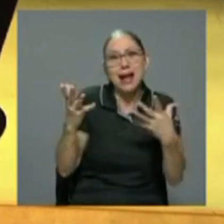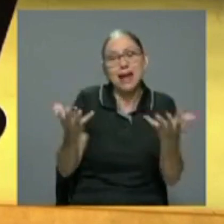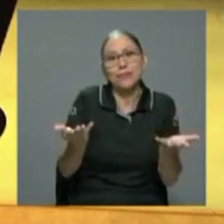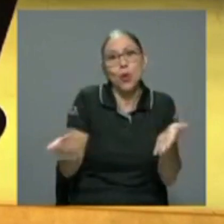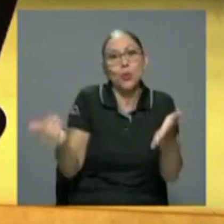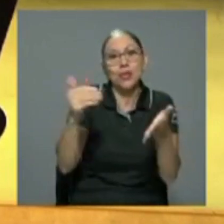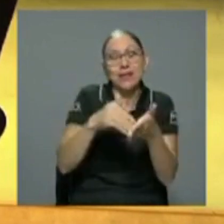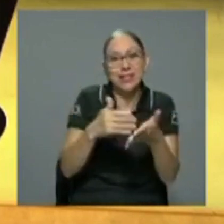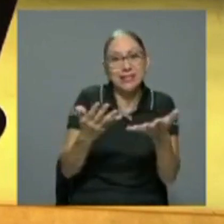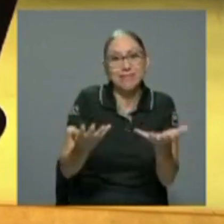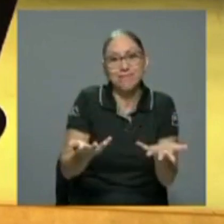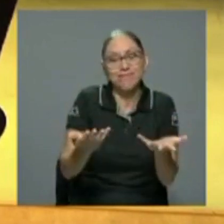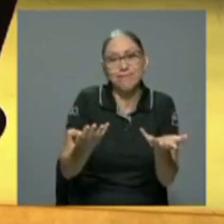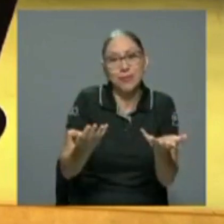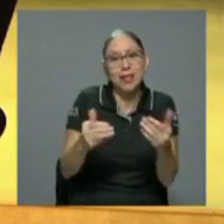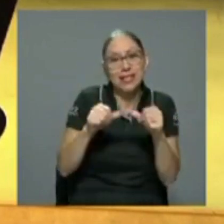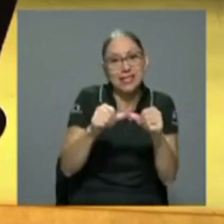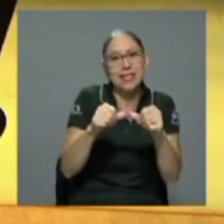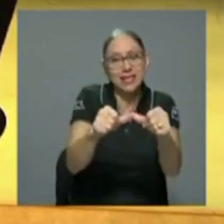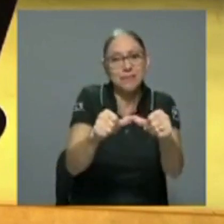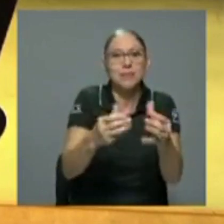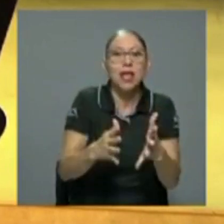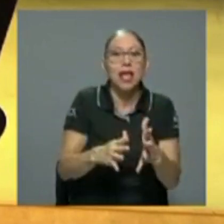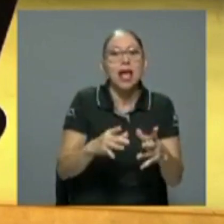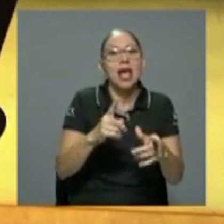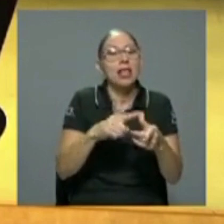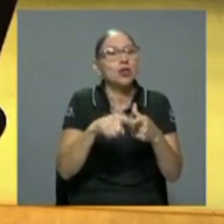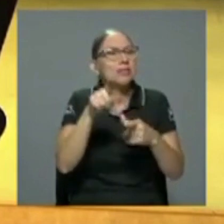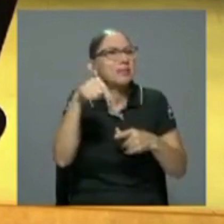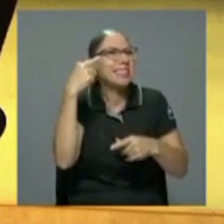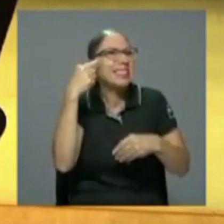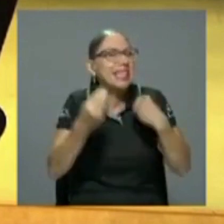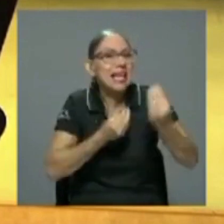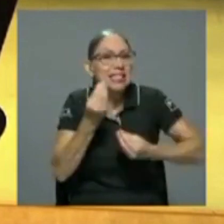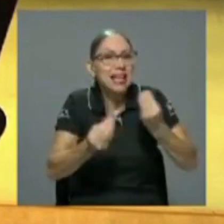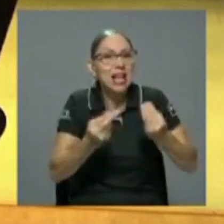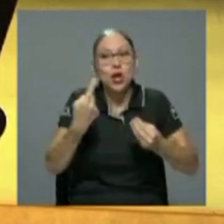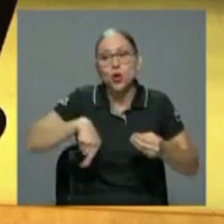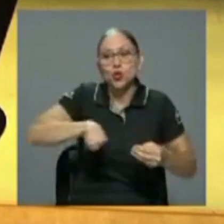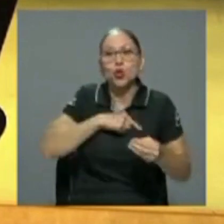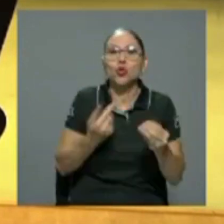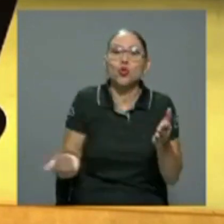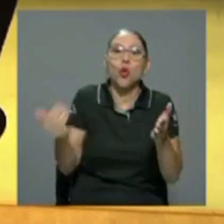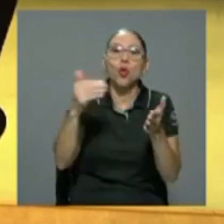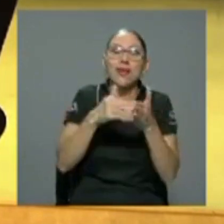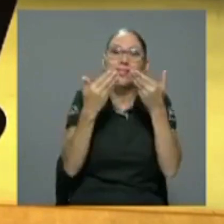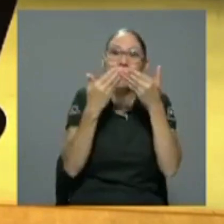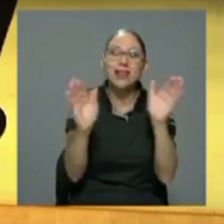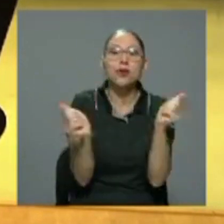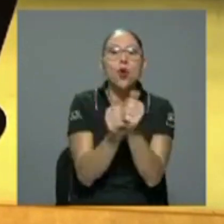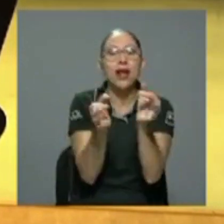algo. La reabrimos el 5 de abril de 2021 bajo el lema "Nos reencontramos para